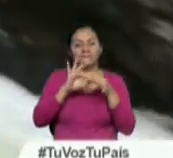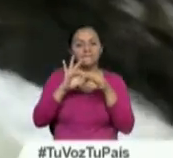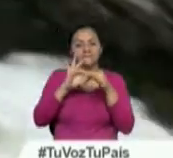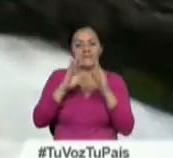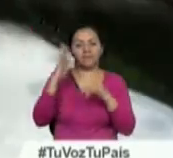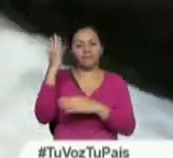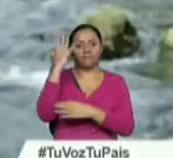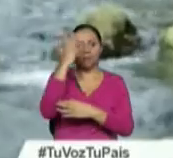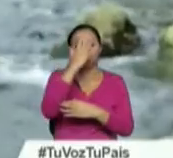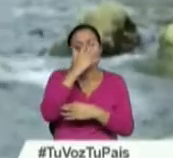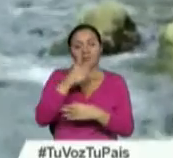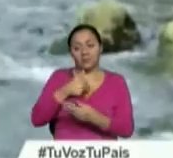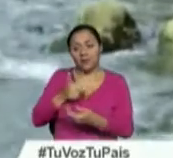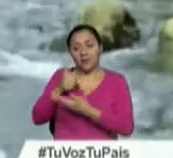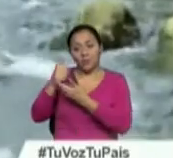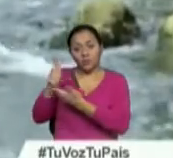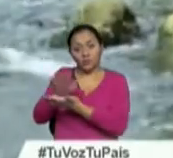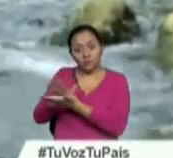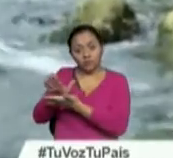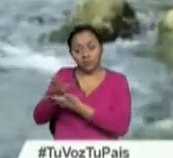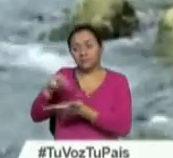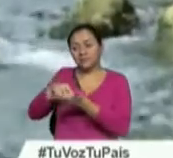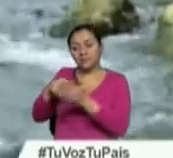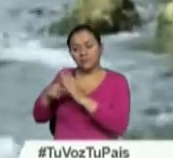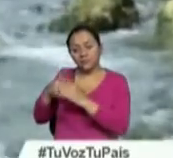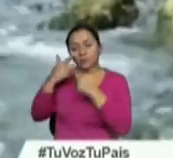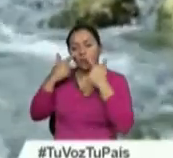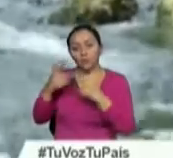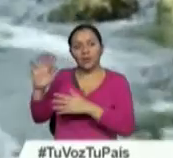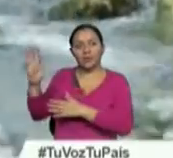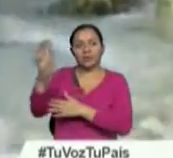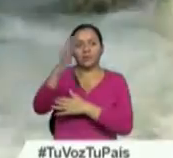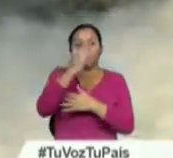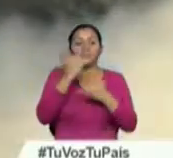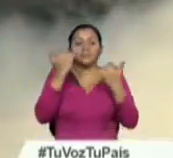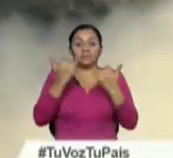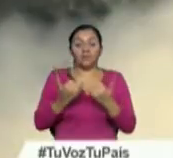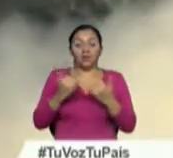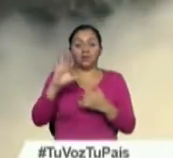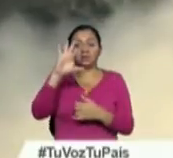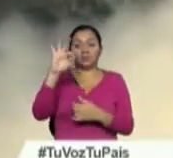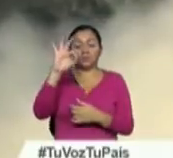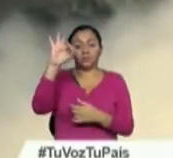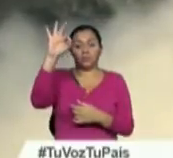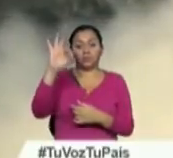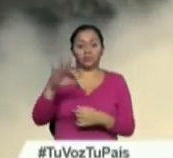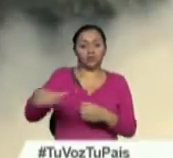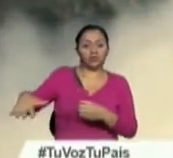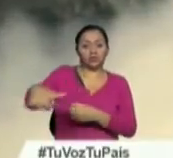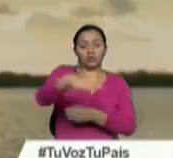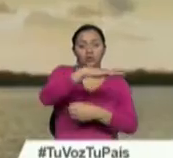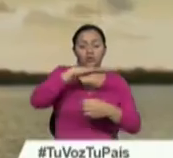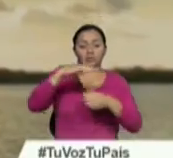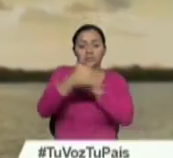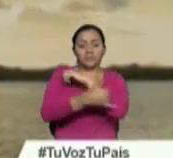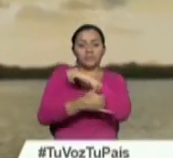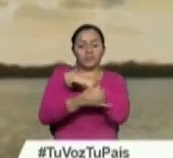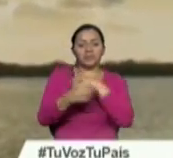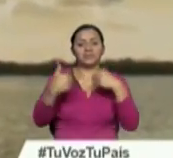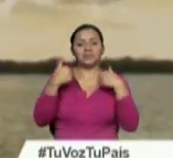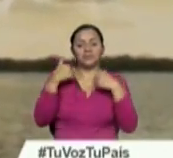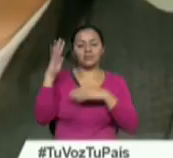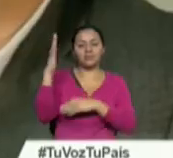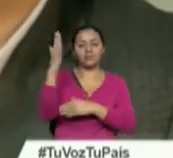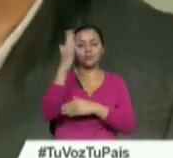la conservación de árboles en el país. En la actualidad, más del 50% de la superficie total del país está cubierta por